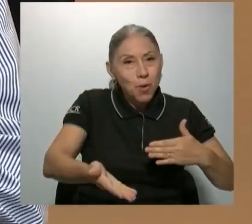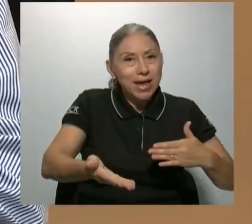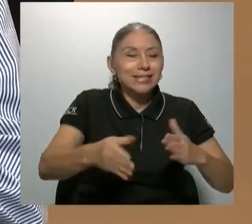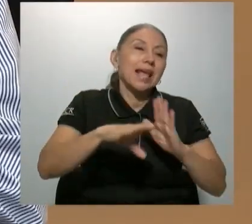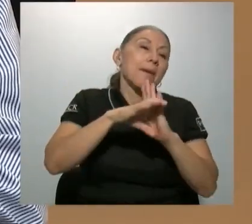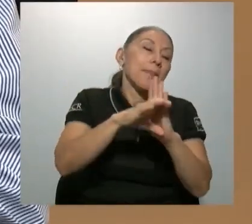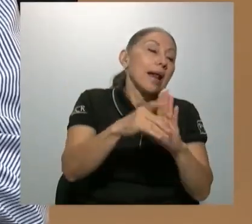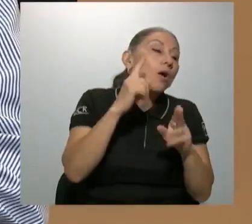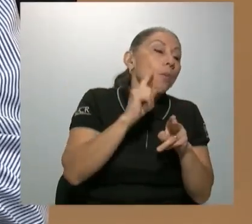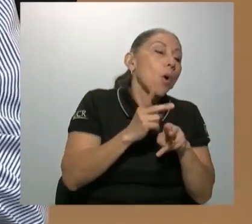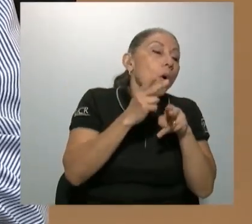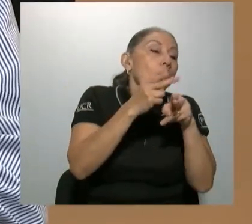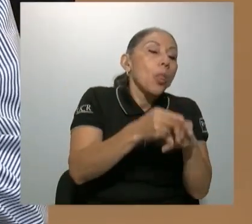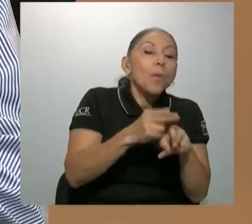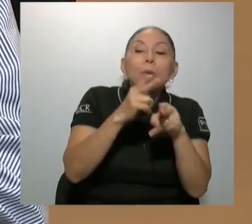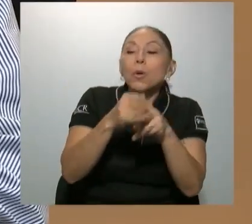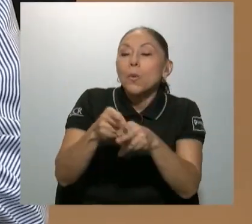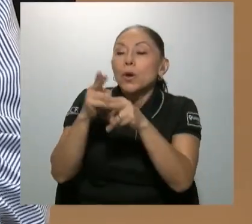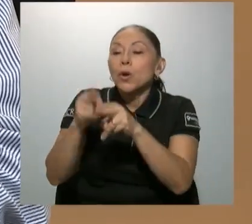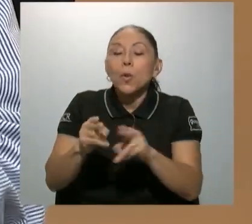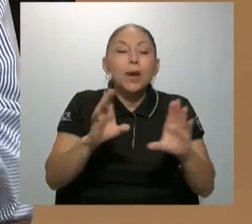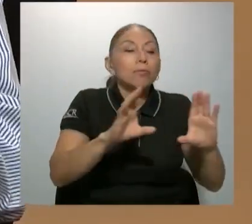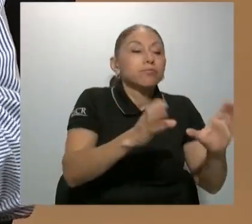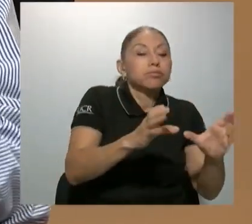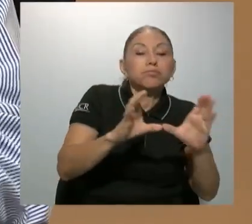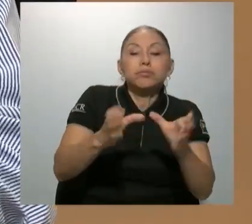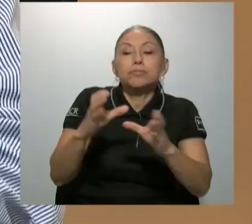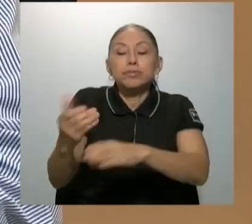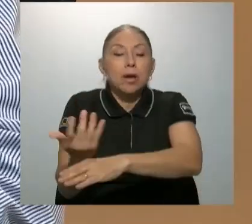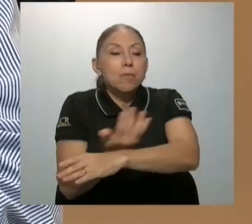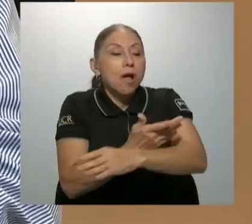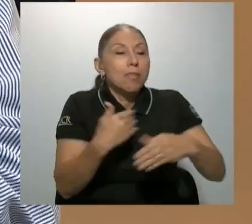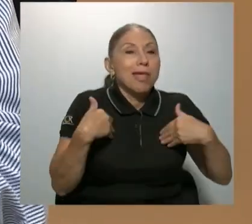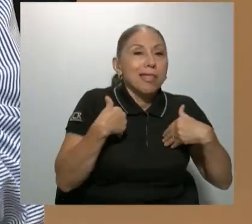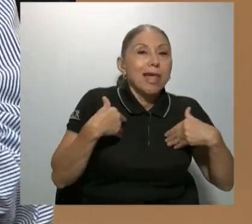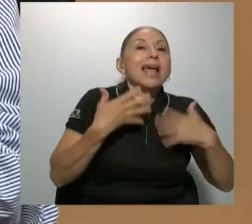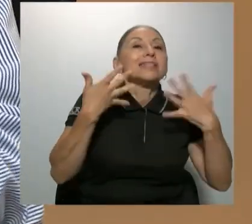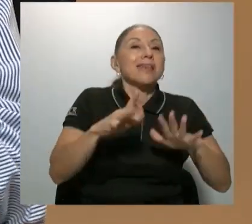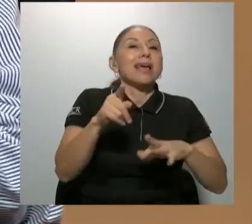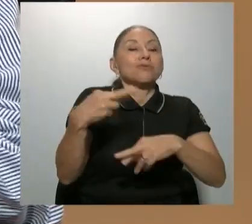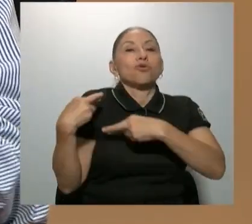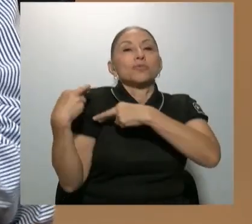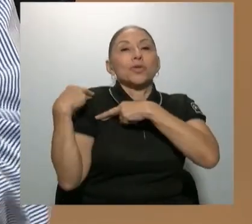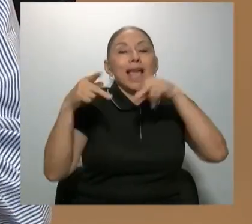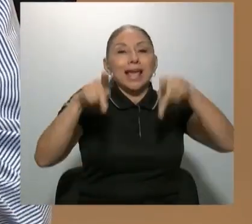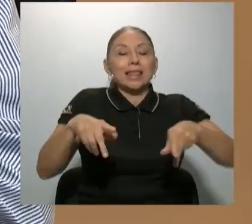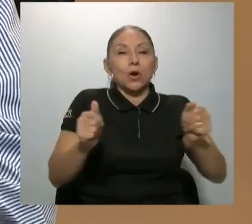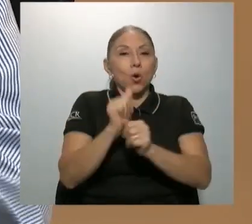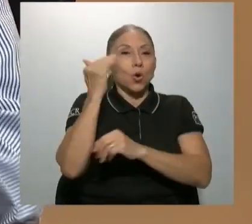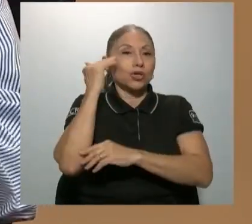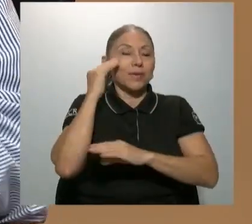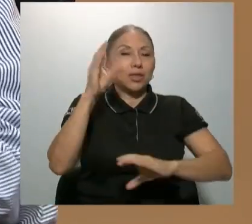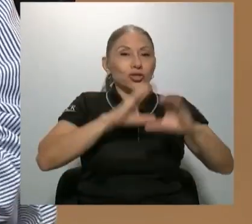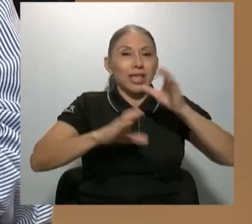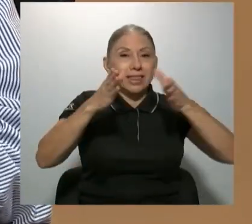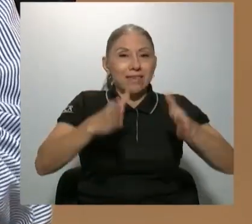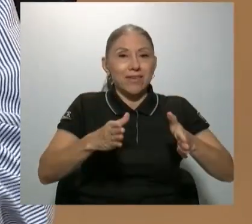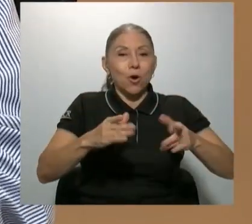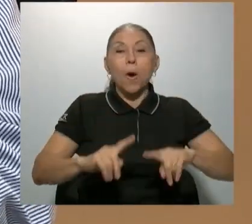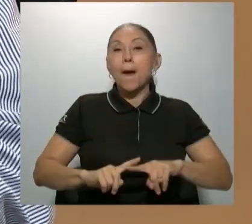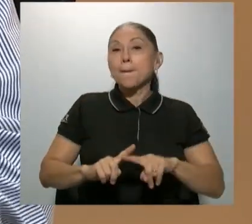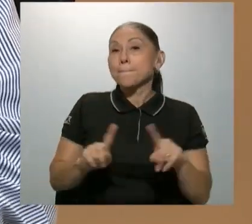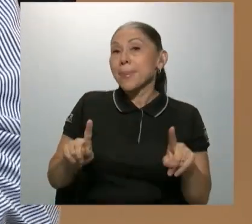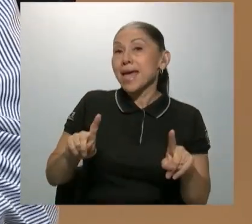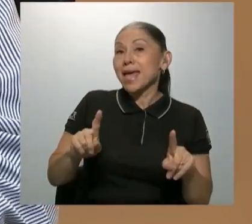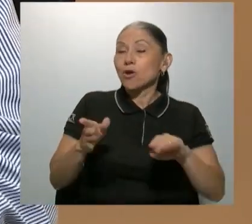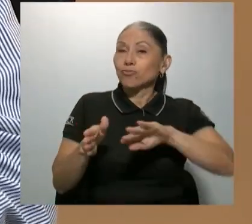familias, eso sí ya correspondía a gente que tuviera un conocimiento científico, pero la otra cosa dice, no, mire, esto es una tecnología y una